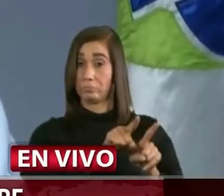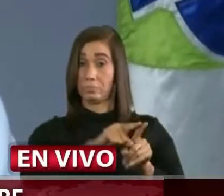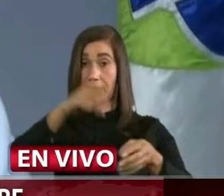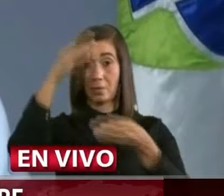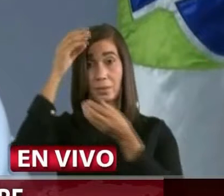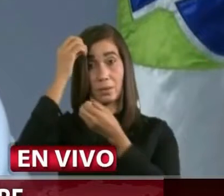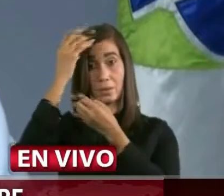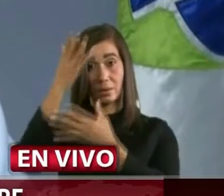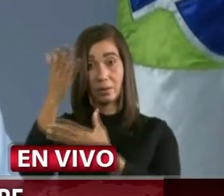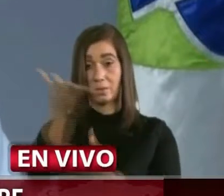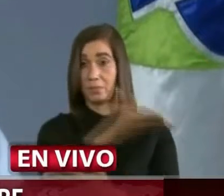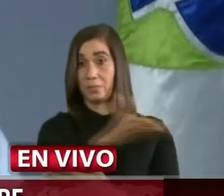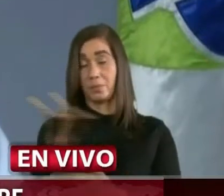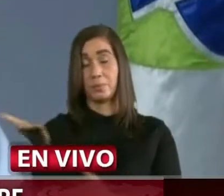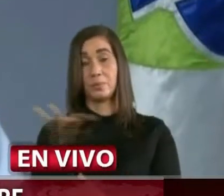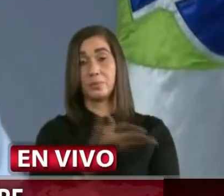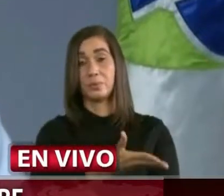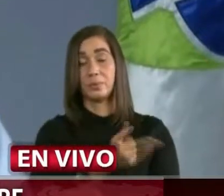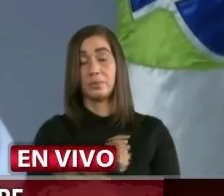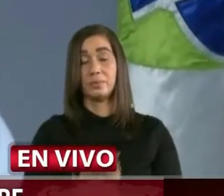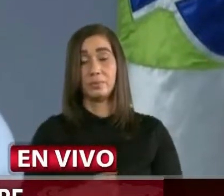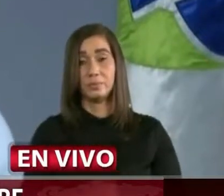informar que